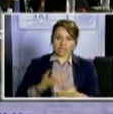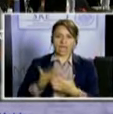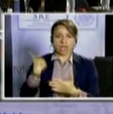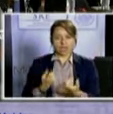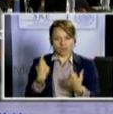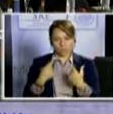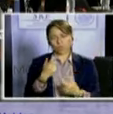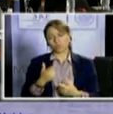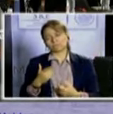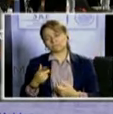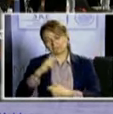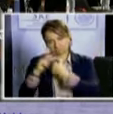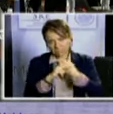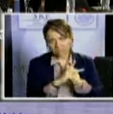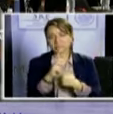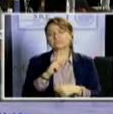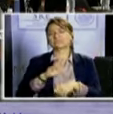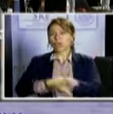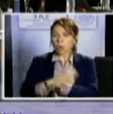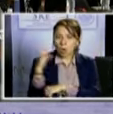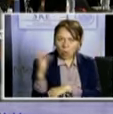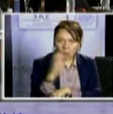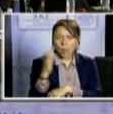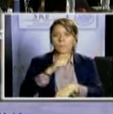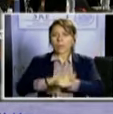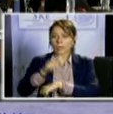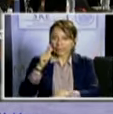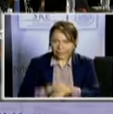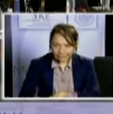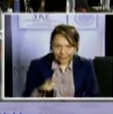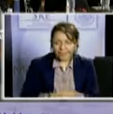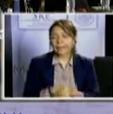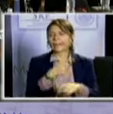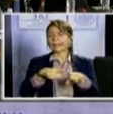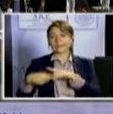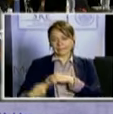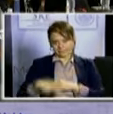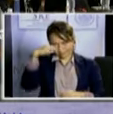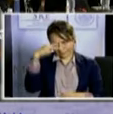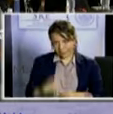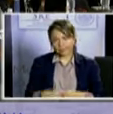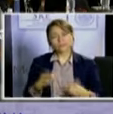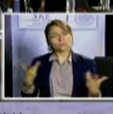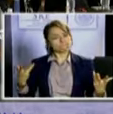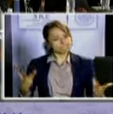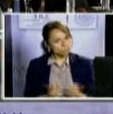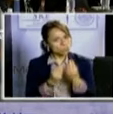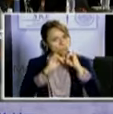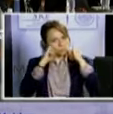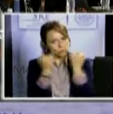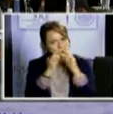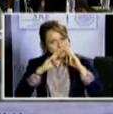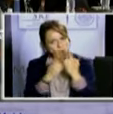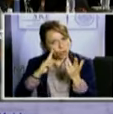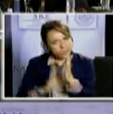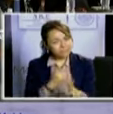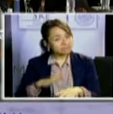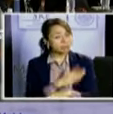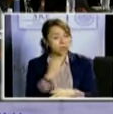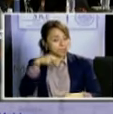Guatemala y México, lo hicimos porque reconocemos que la estrategia no está funcionando, porque tenemos una estrategia aprobada